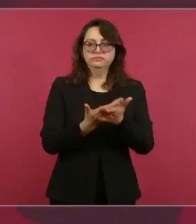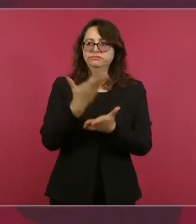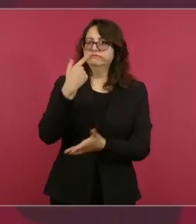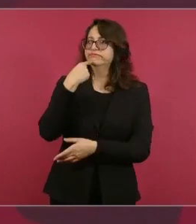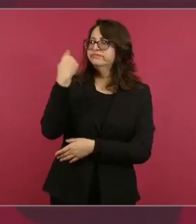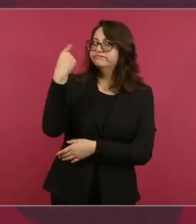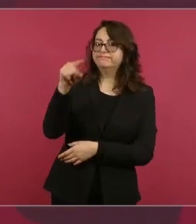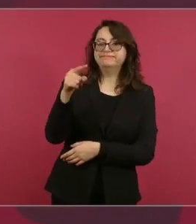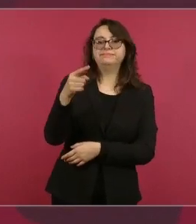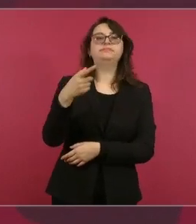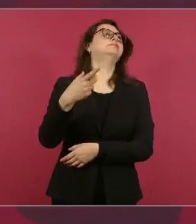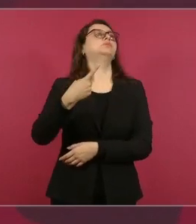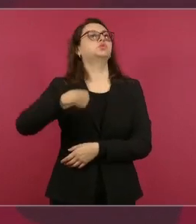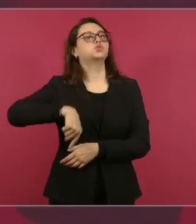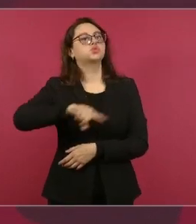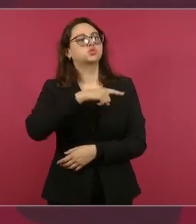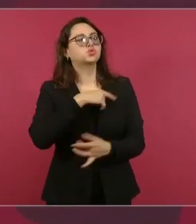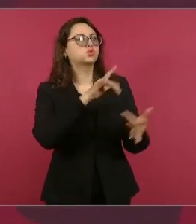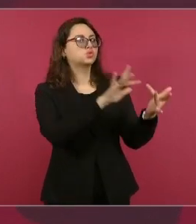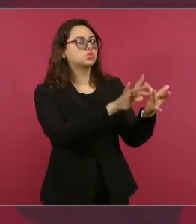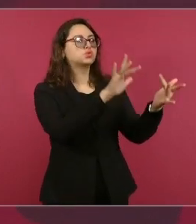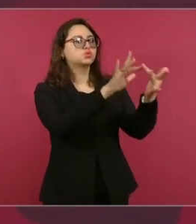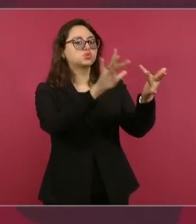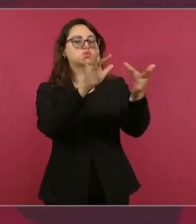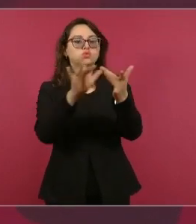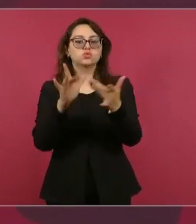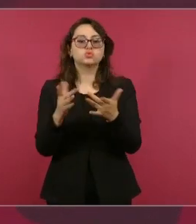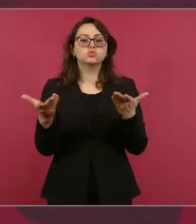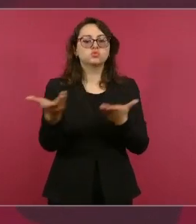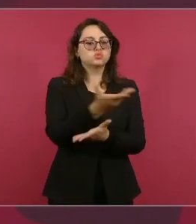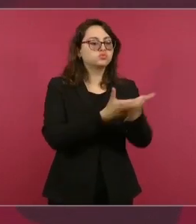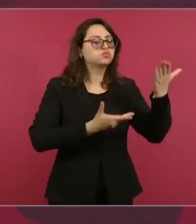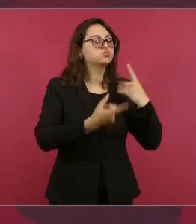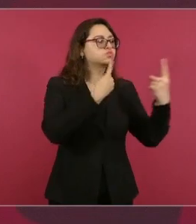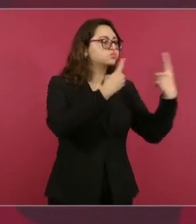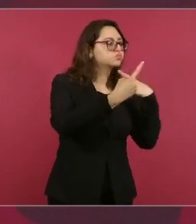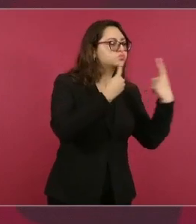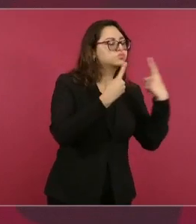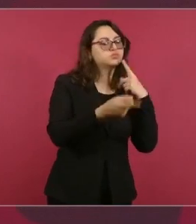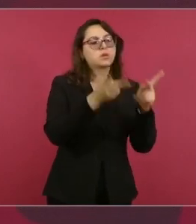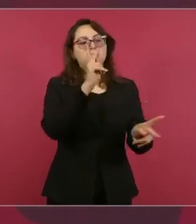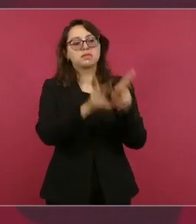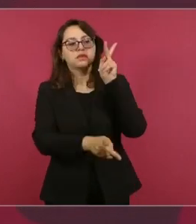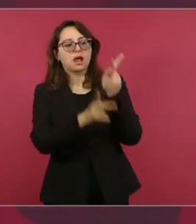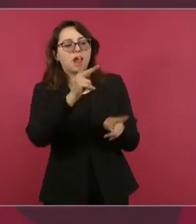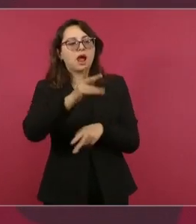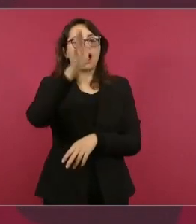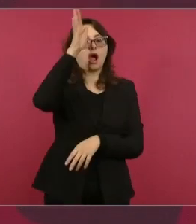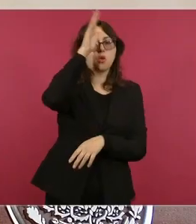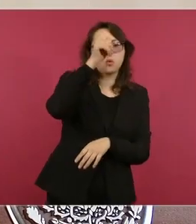hay acuerdo con la mayoría de la gente, como sucede en todas estas obras,